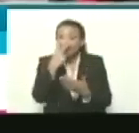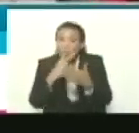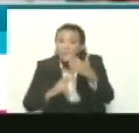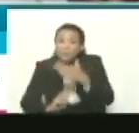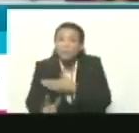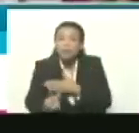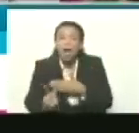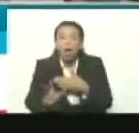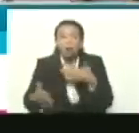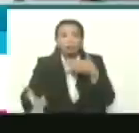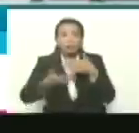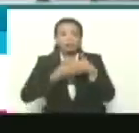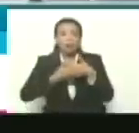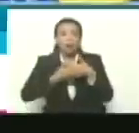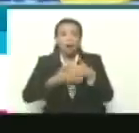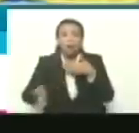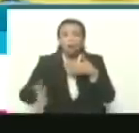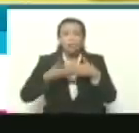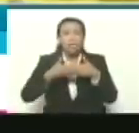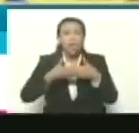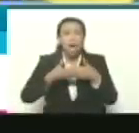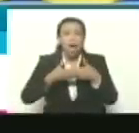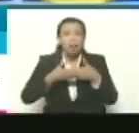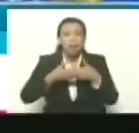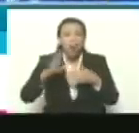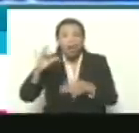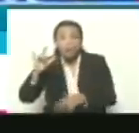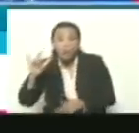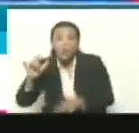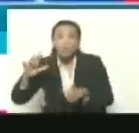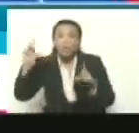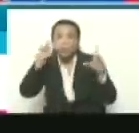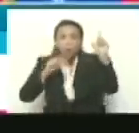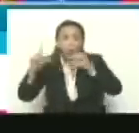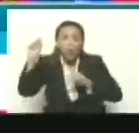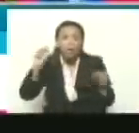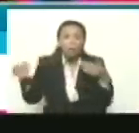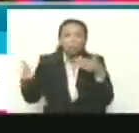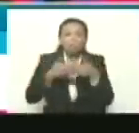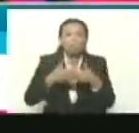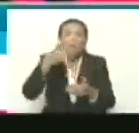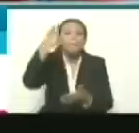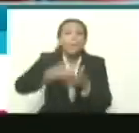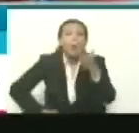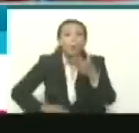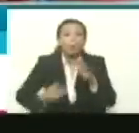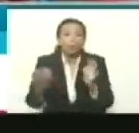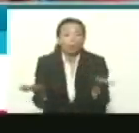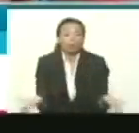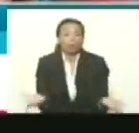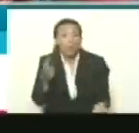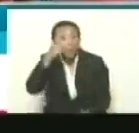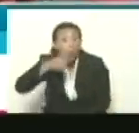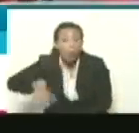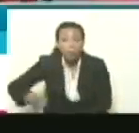tienen censurados. En las redes sociales y en los medios nos tienen censurados. Tienen censurado al